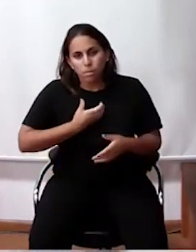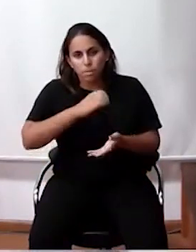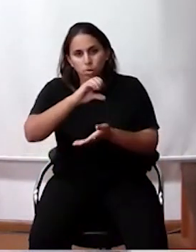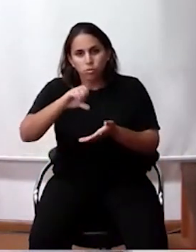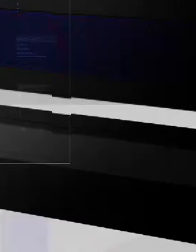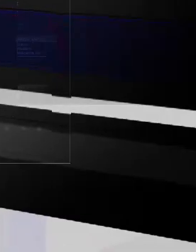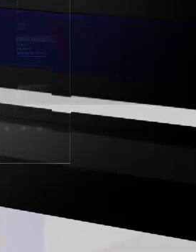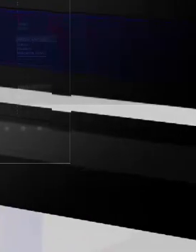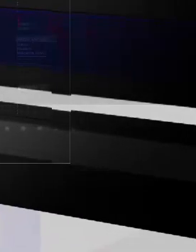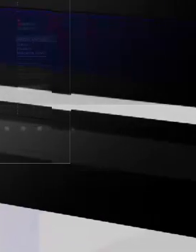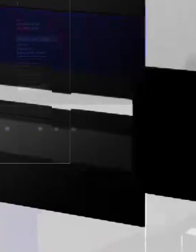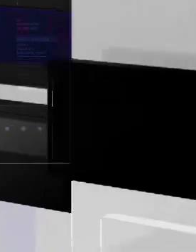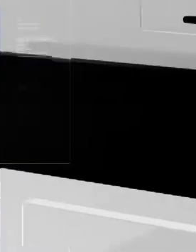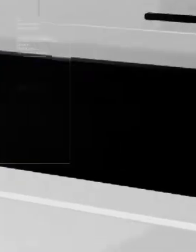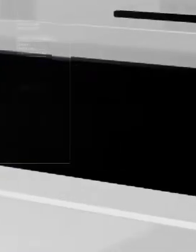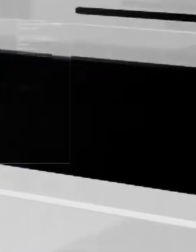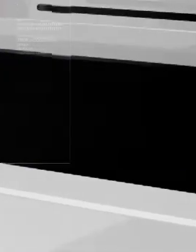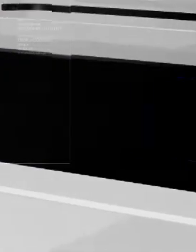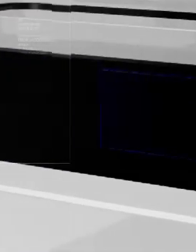general era todo lo que quería